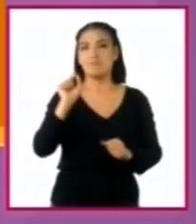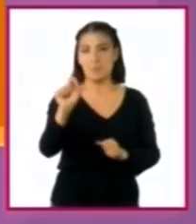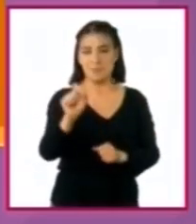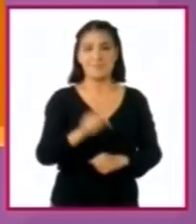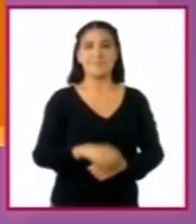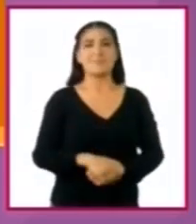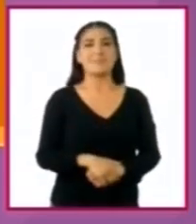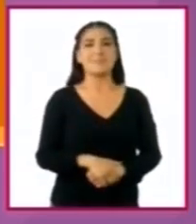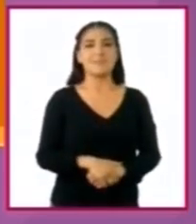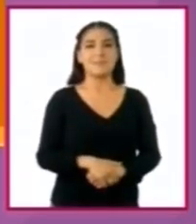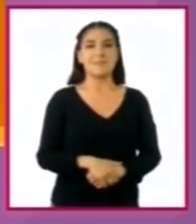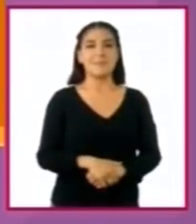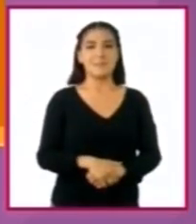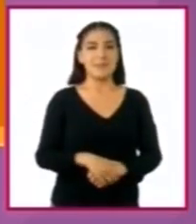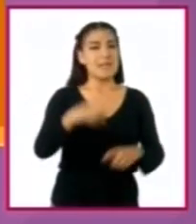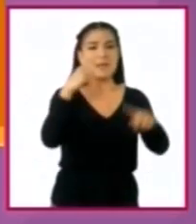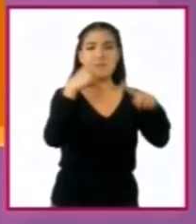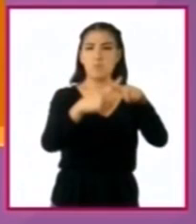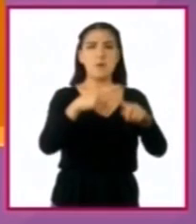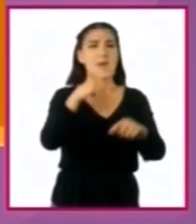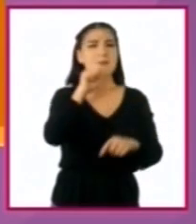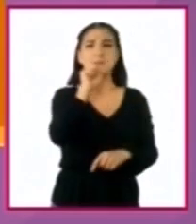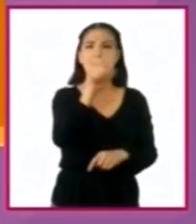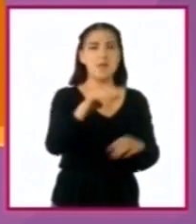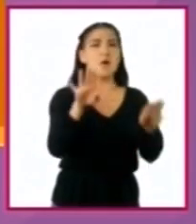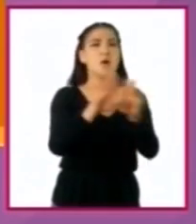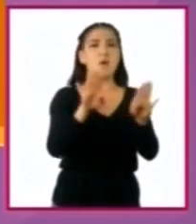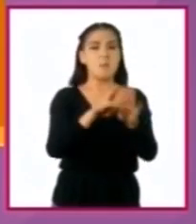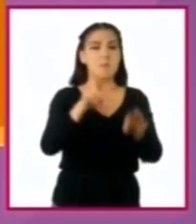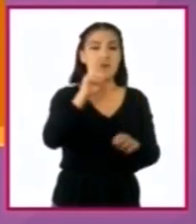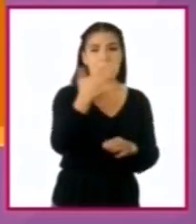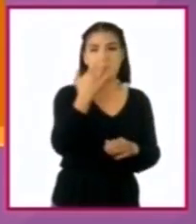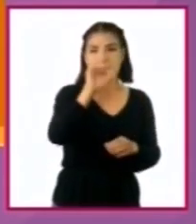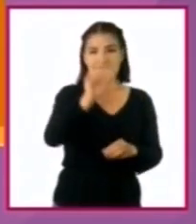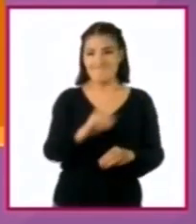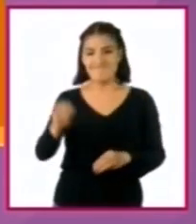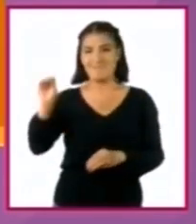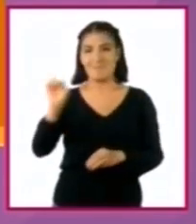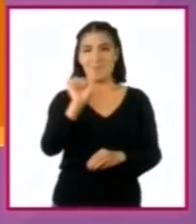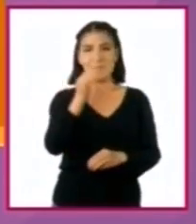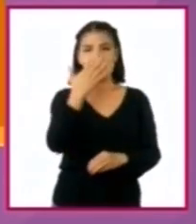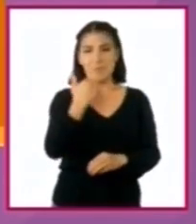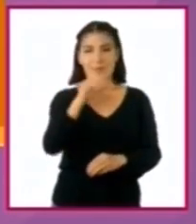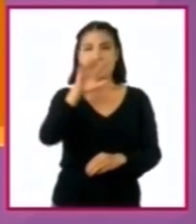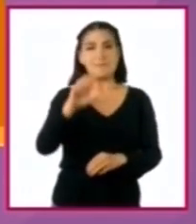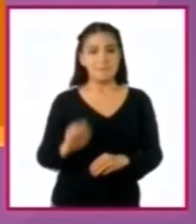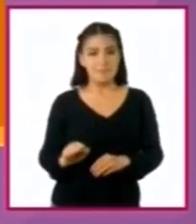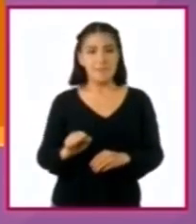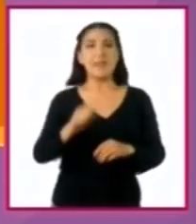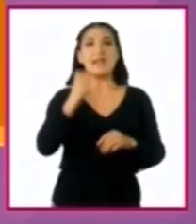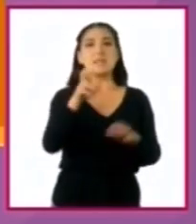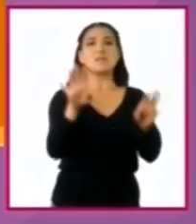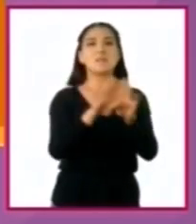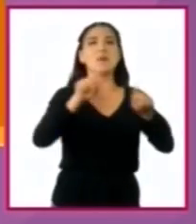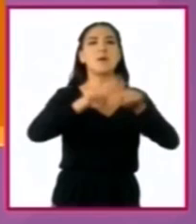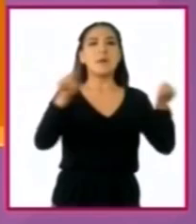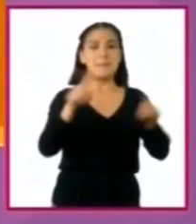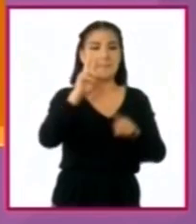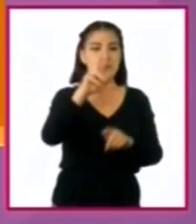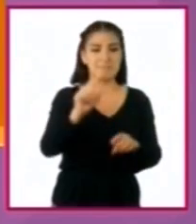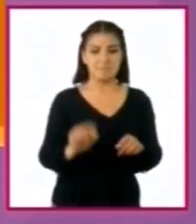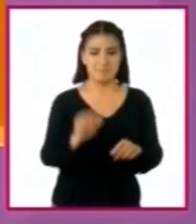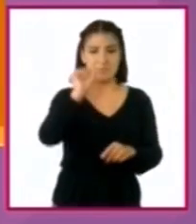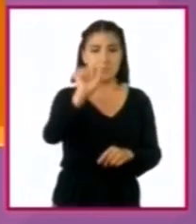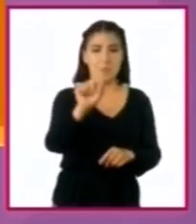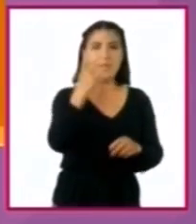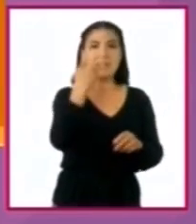este? Se multiplican los factores sin tener en cuenta el punto. La diferencia está en dónde colocar el punto